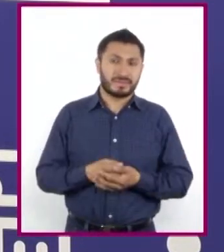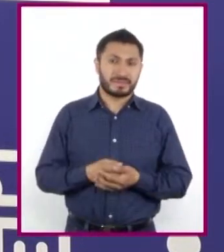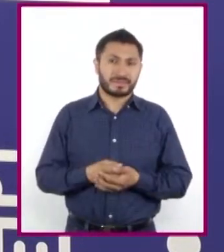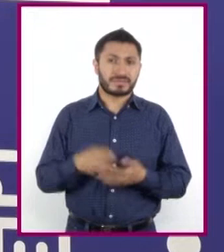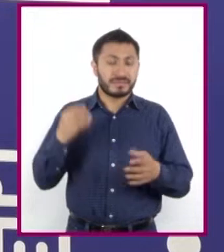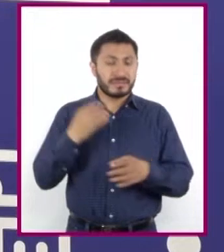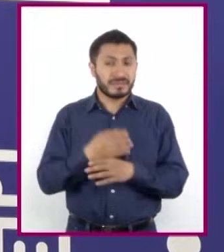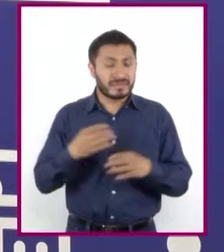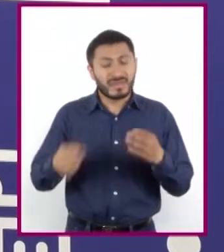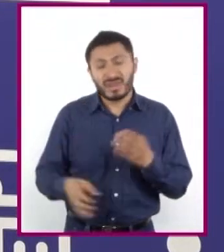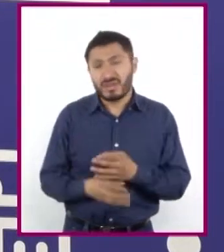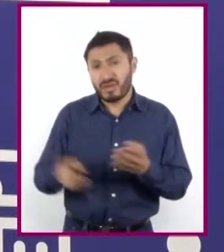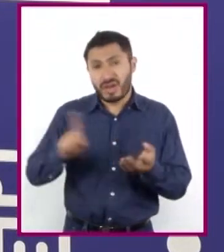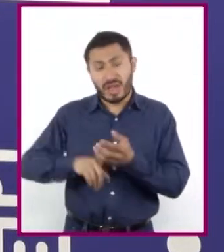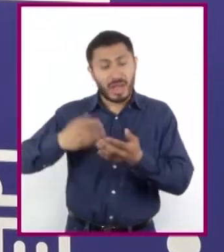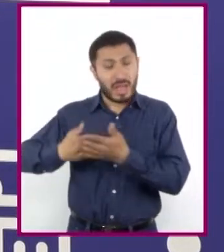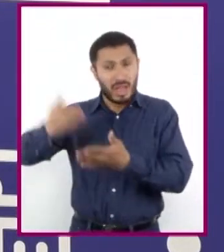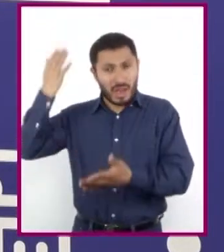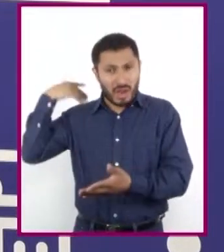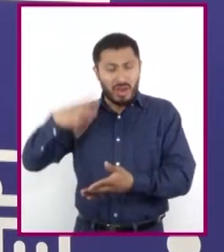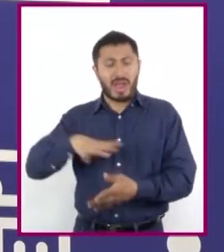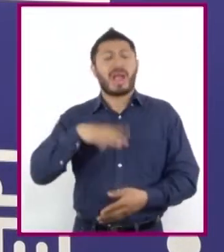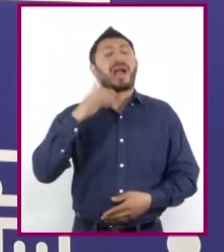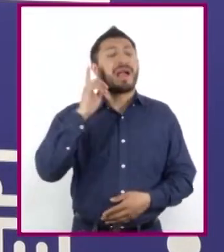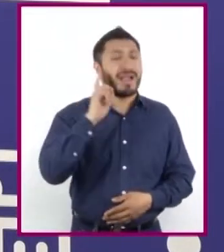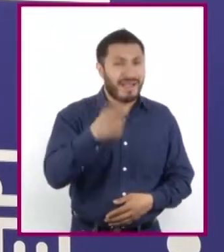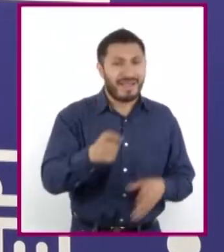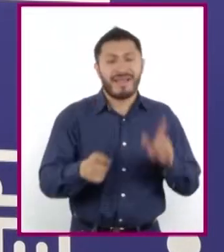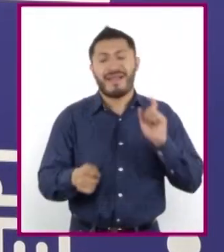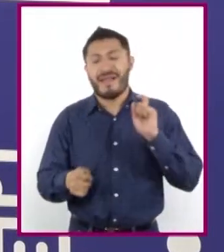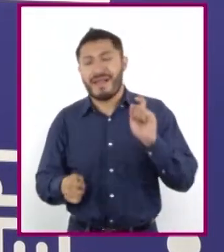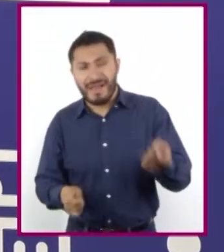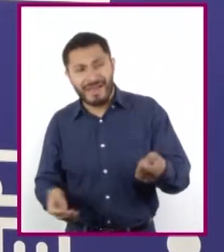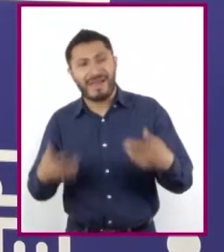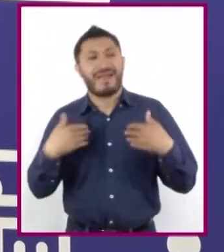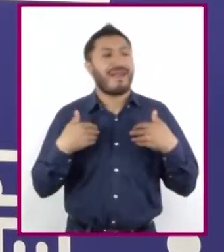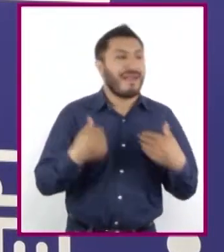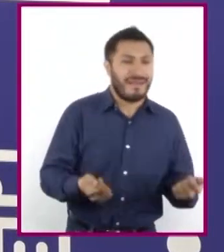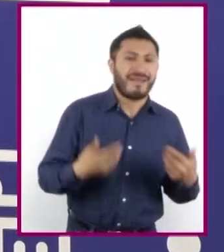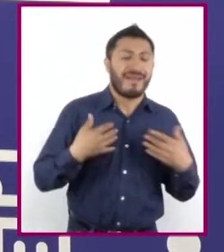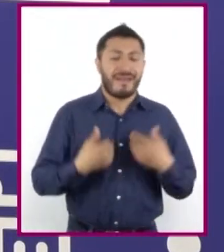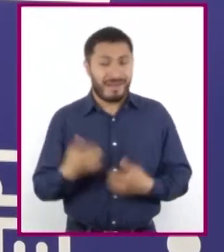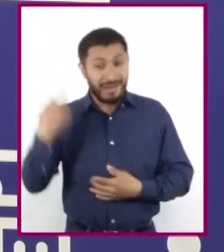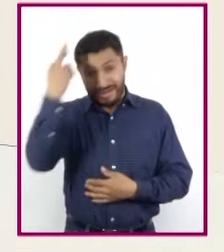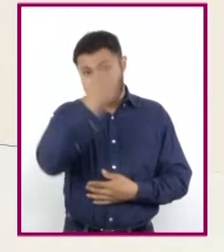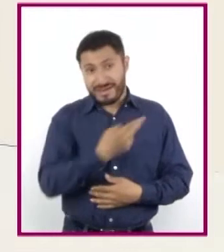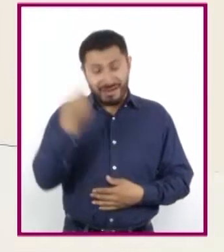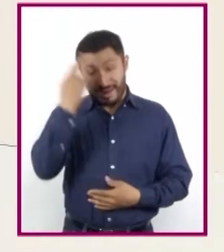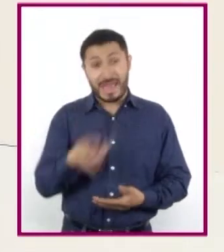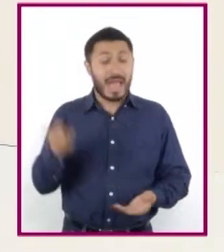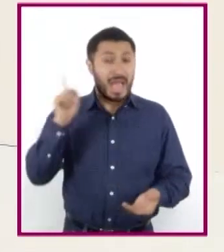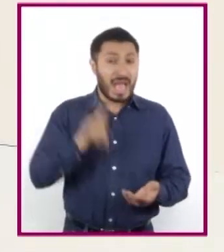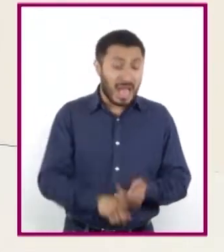hechos del pasado adquieren un significado singular dentro del desarrollo humano general.